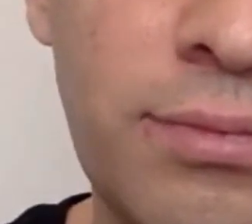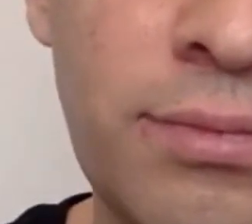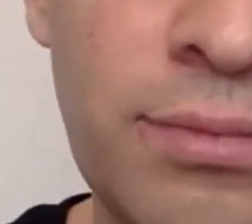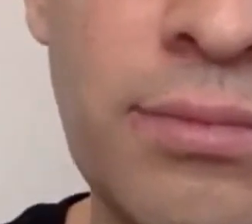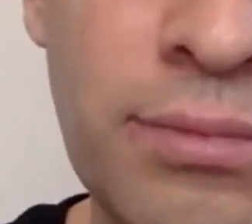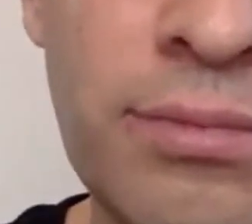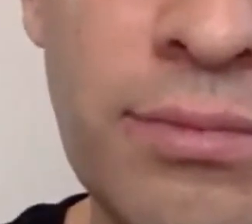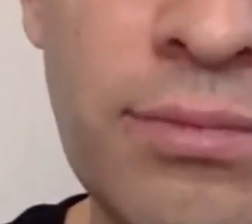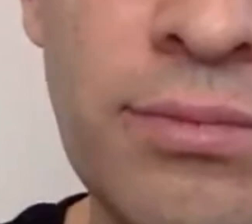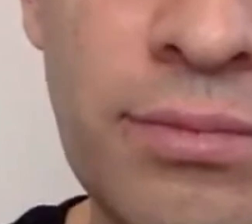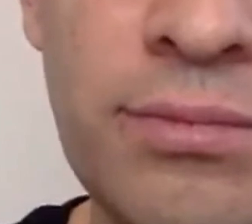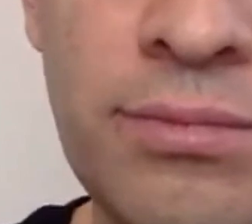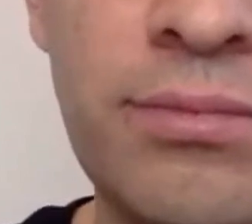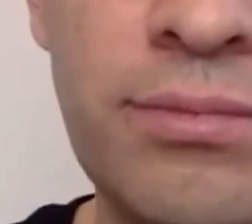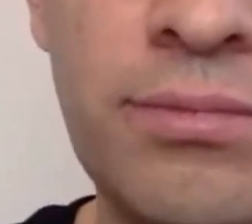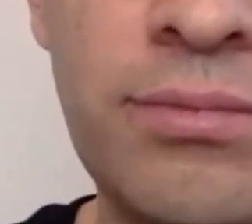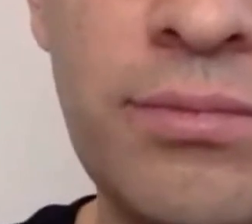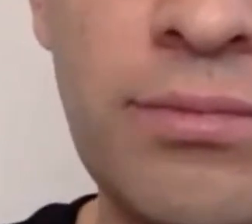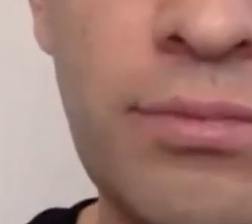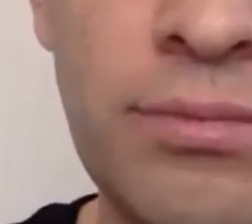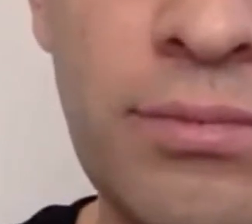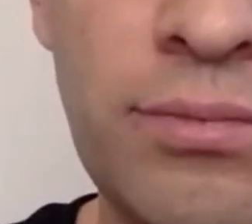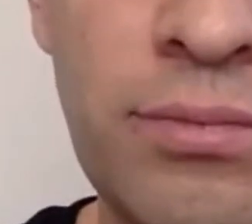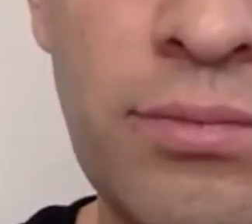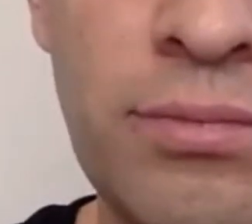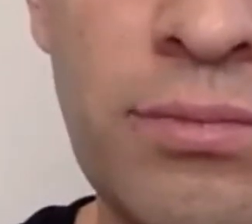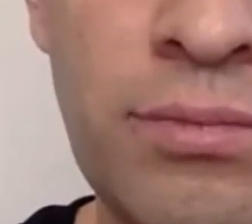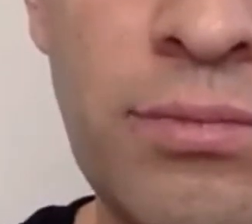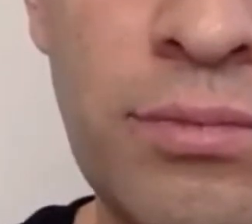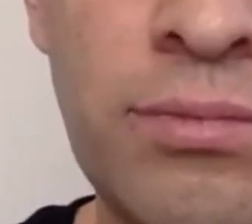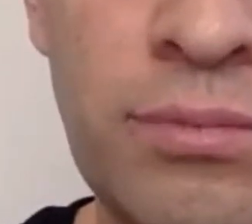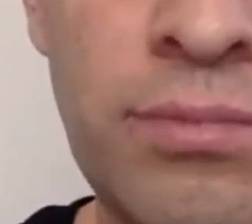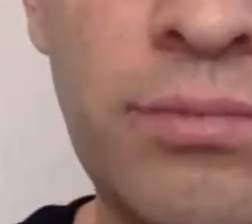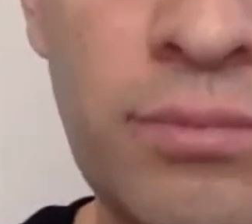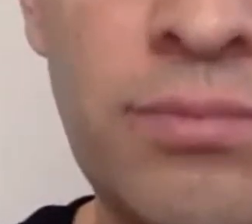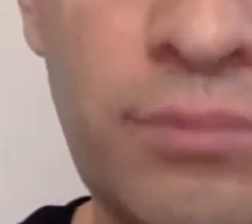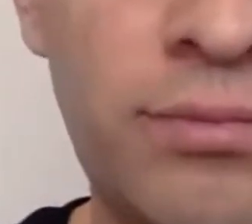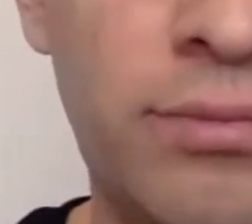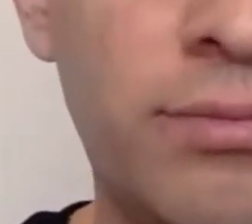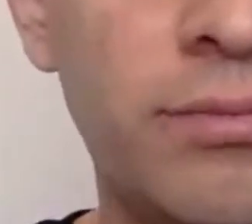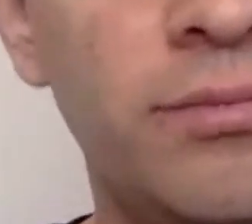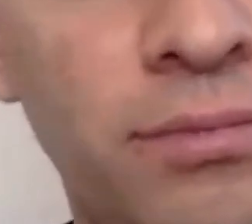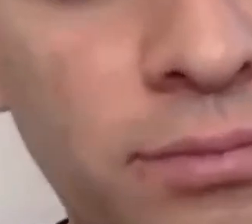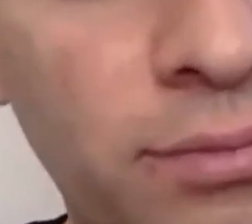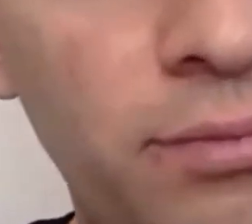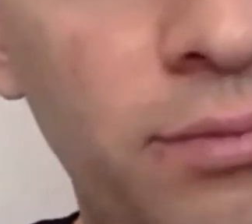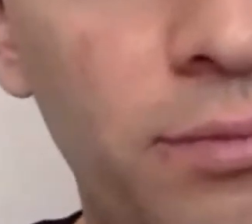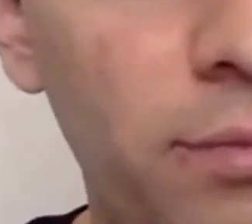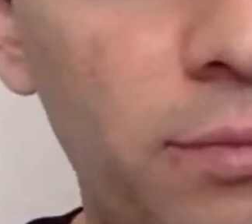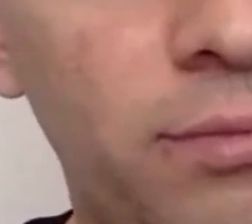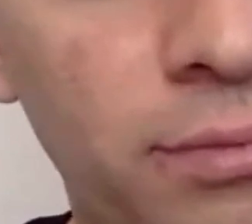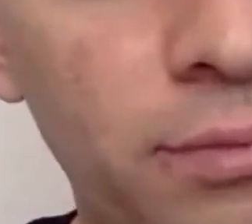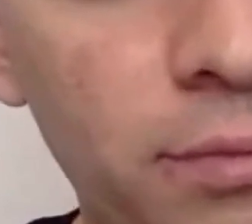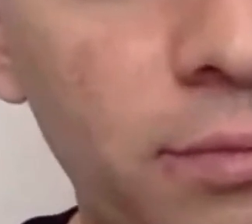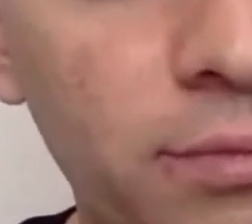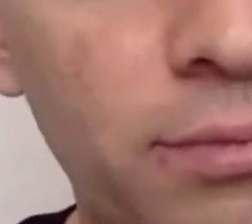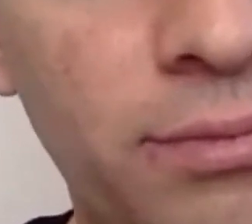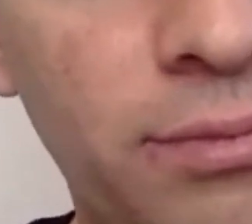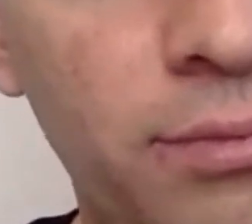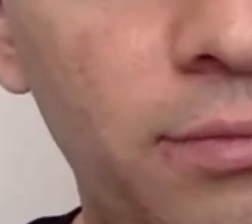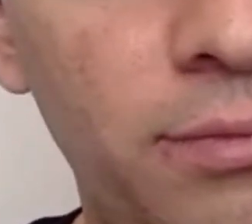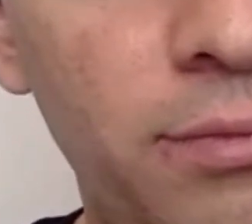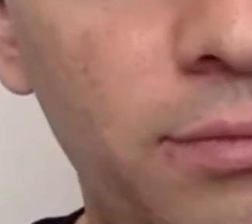todas sus actividades y entramos a las carpetas y vemos que ha estado entregando sus actividades, entonces, bueno, nosotros